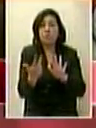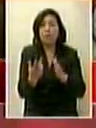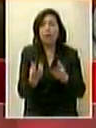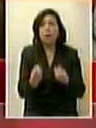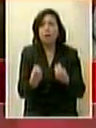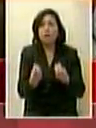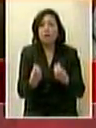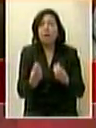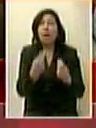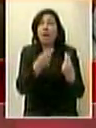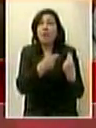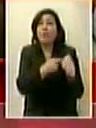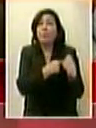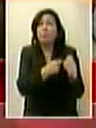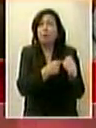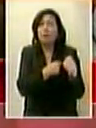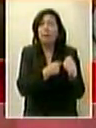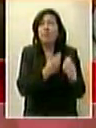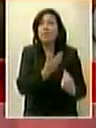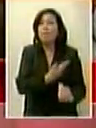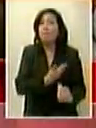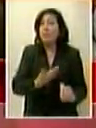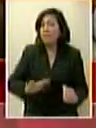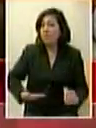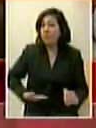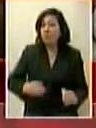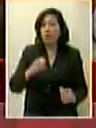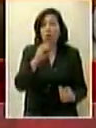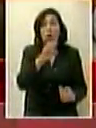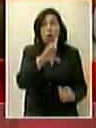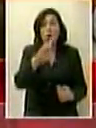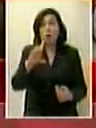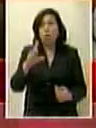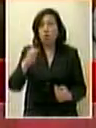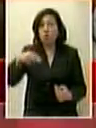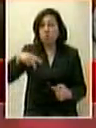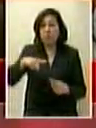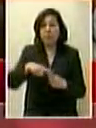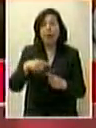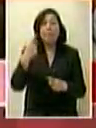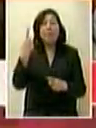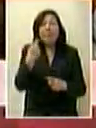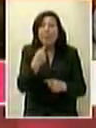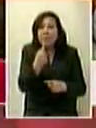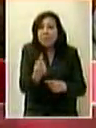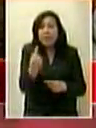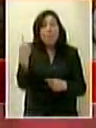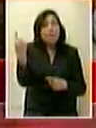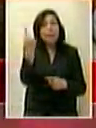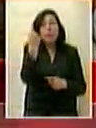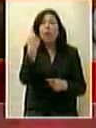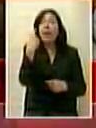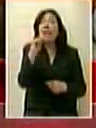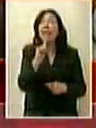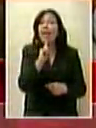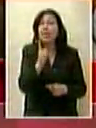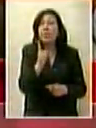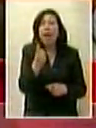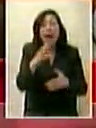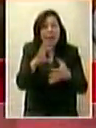sido el compromiso del presidente Ollanta, el gas debe ser primero para los peruanos. En ese